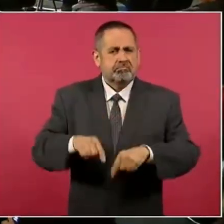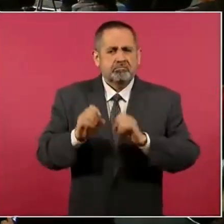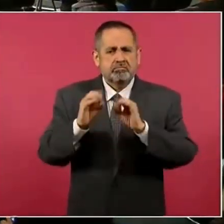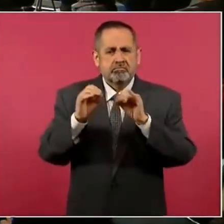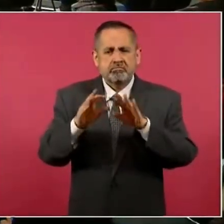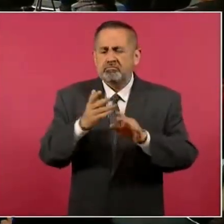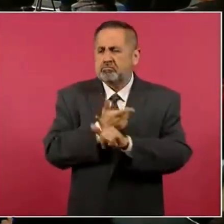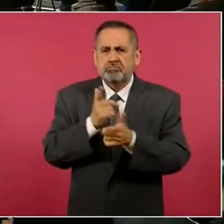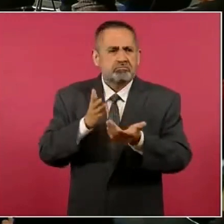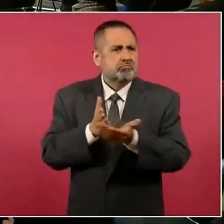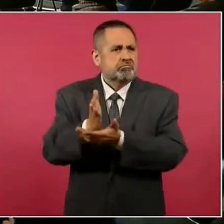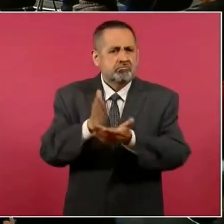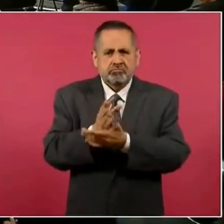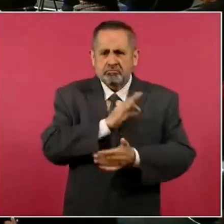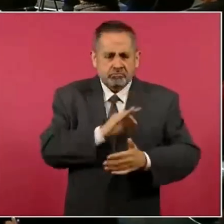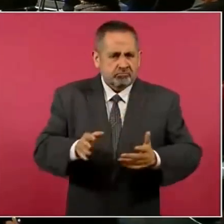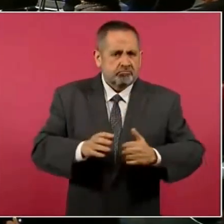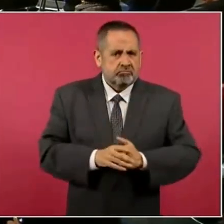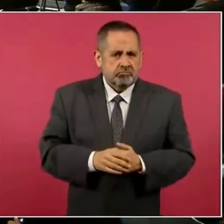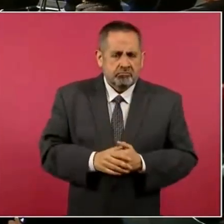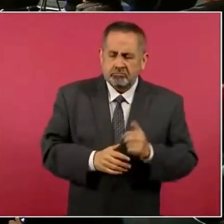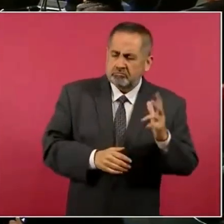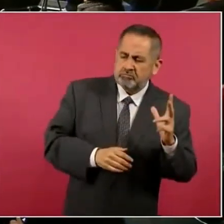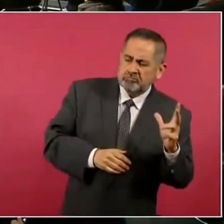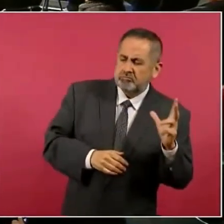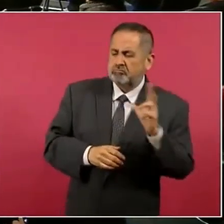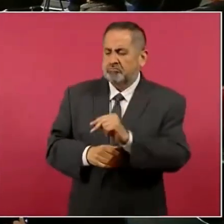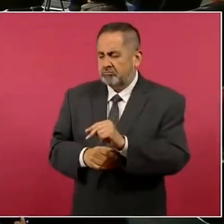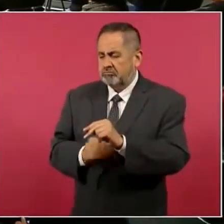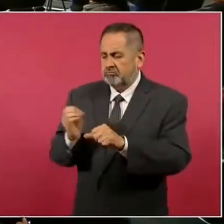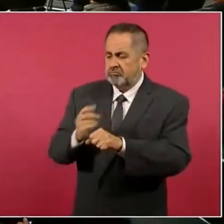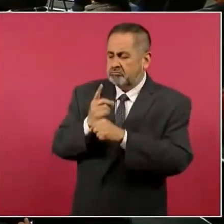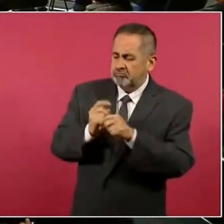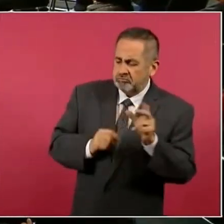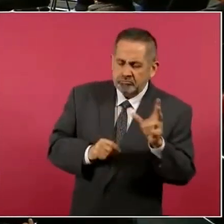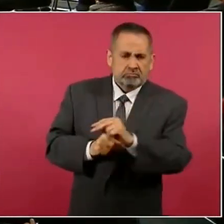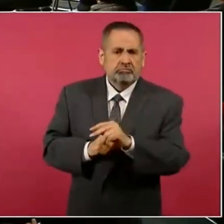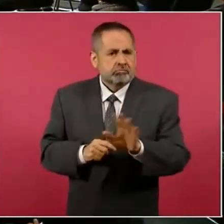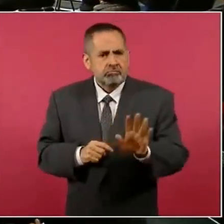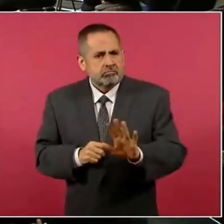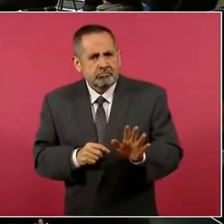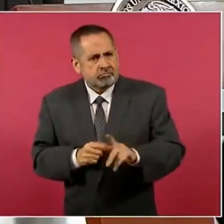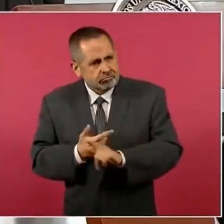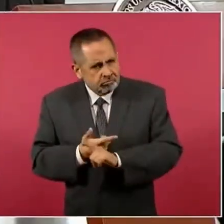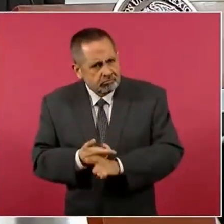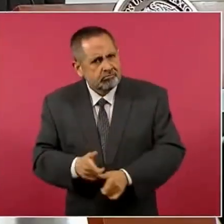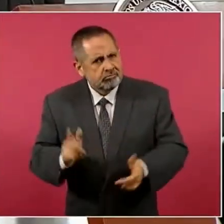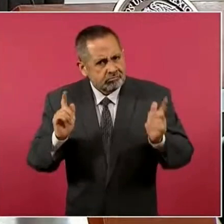oficina pública. No se le puede negar la oportunidad de hacerlo a nadie.